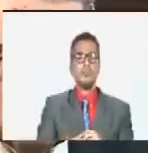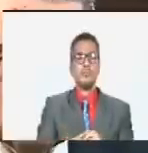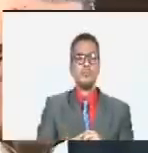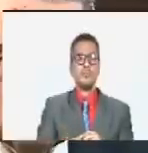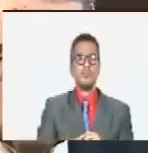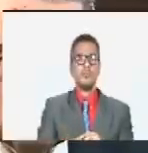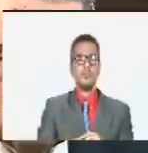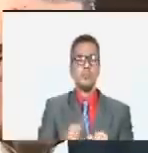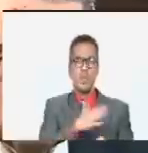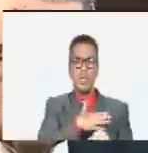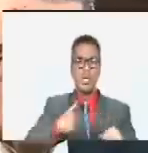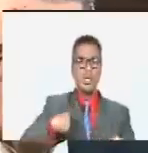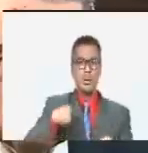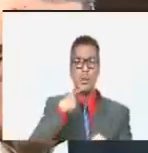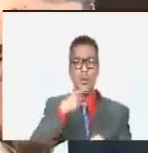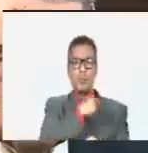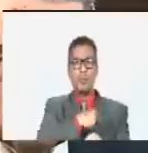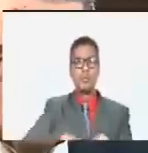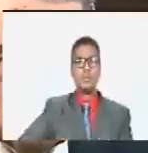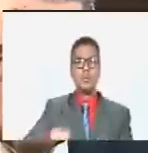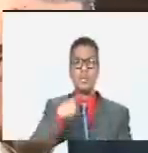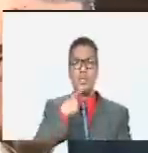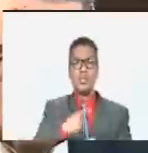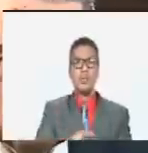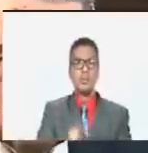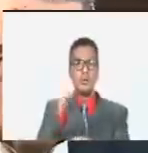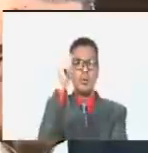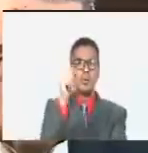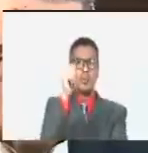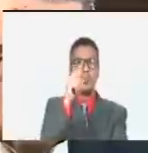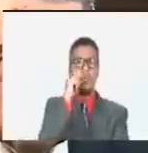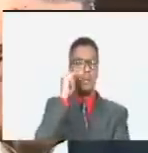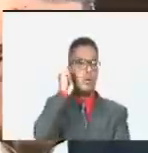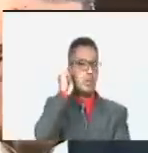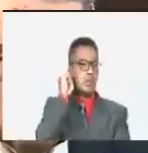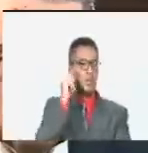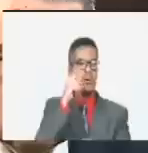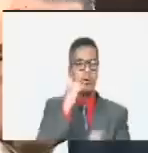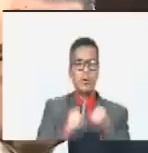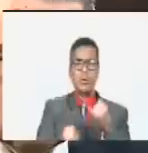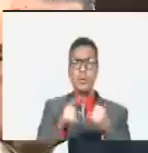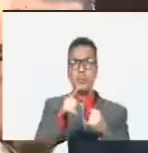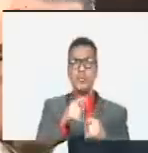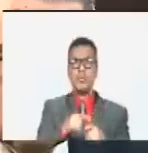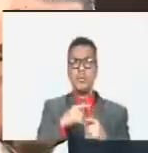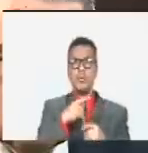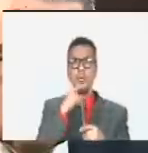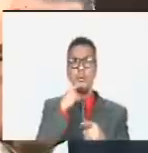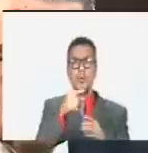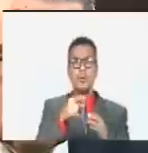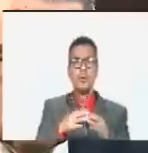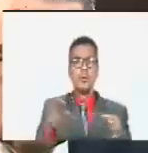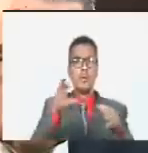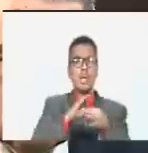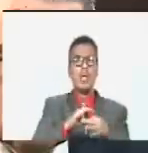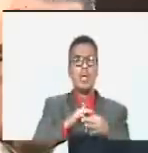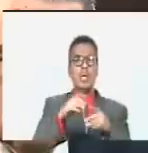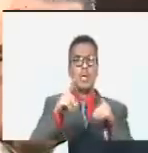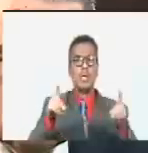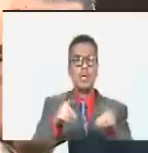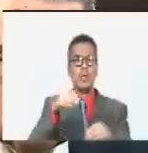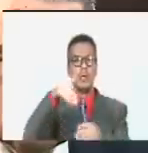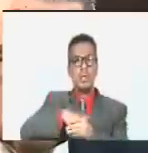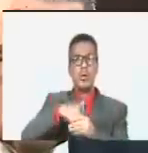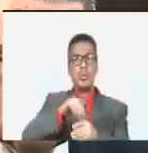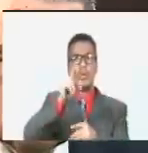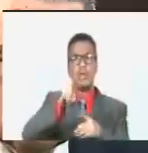Quiero, señor presidente, señores diputados, concluir que la fracción de la Alianza Democrática va a votar esto por